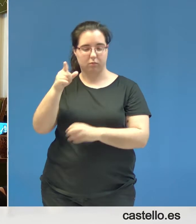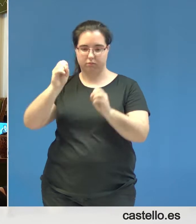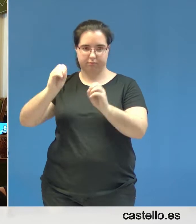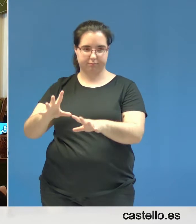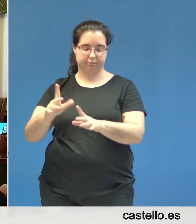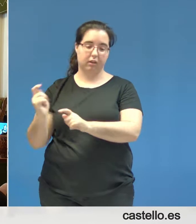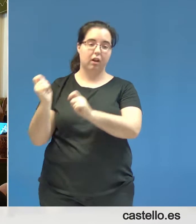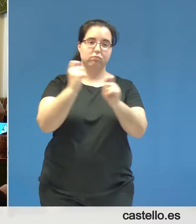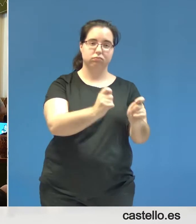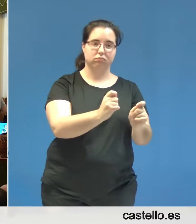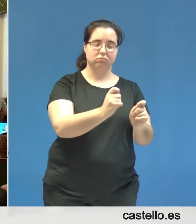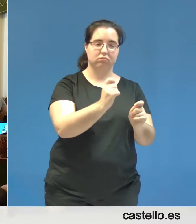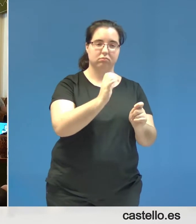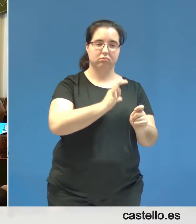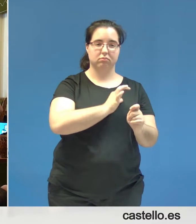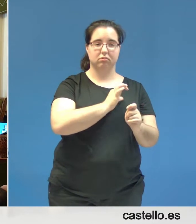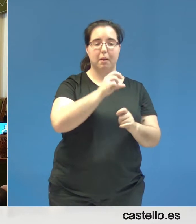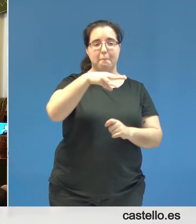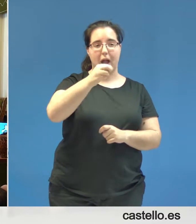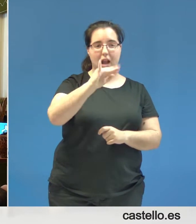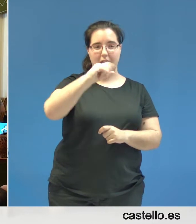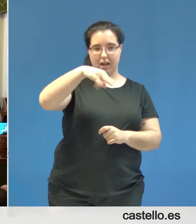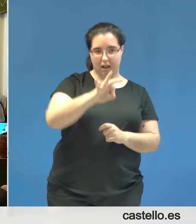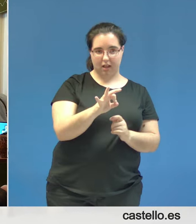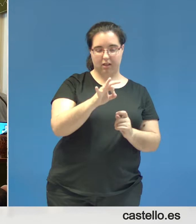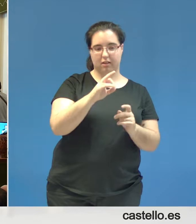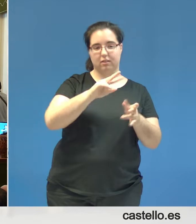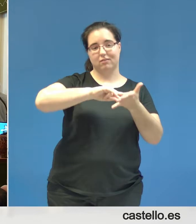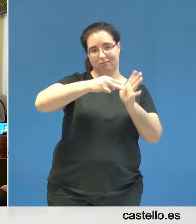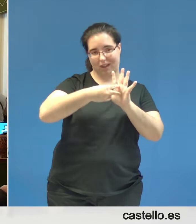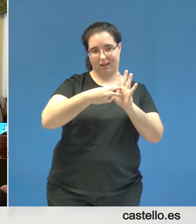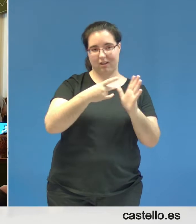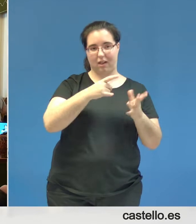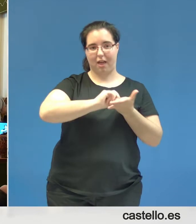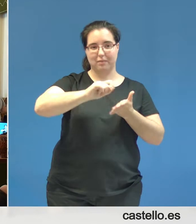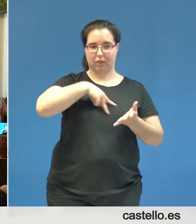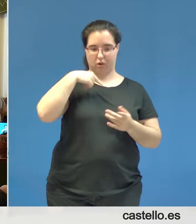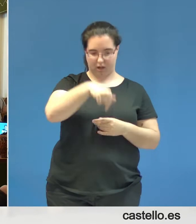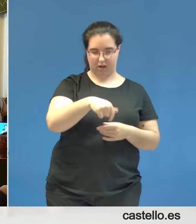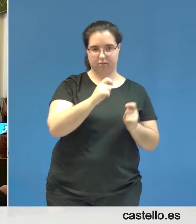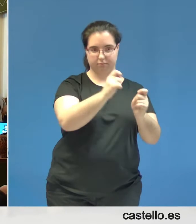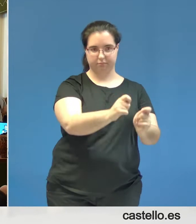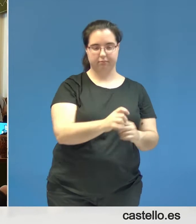función a doña Ana Marina Lázaro Moreno, técnica de Administración General de este ayuntamiento. Esto es todo en este.